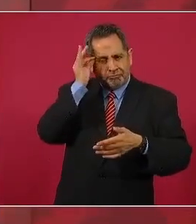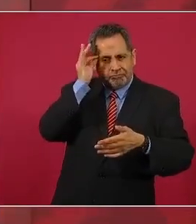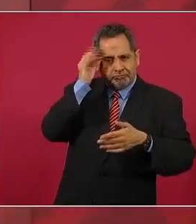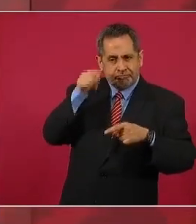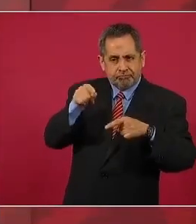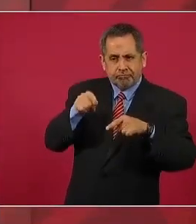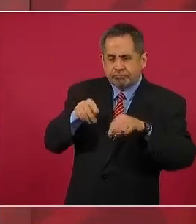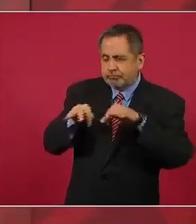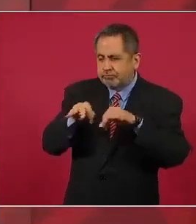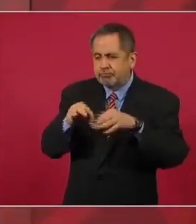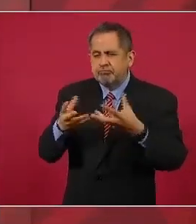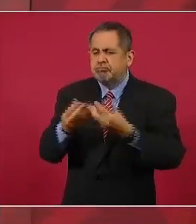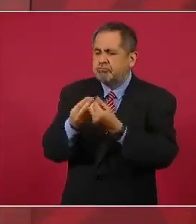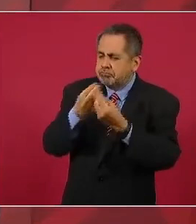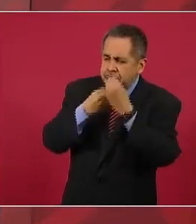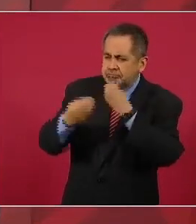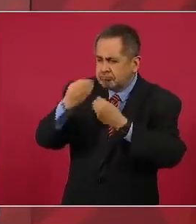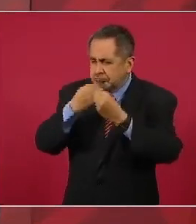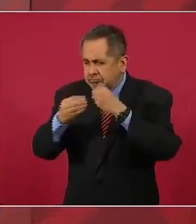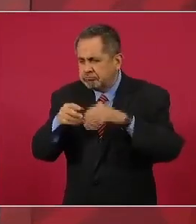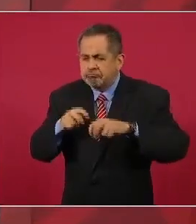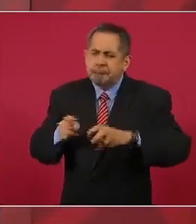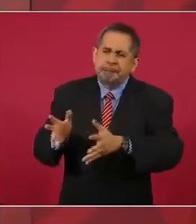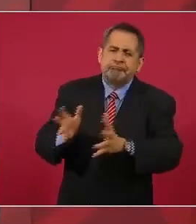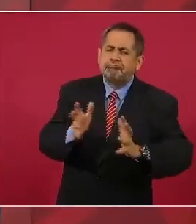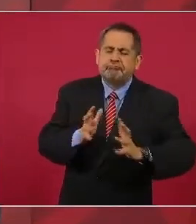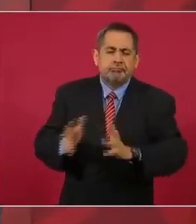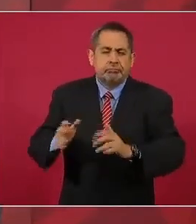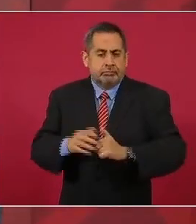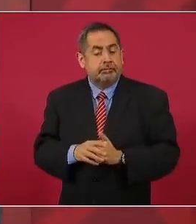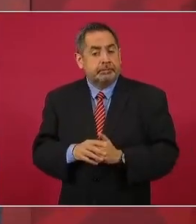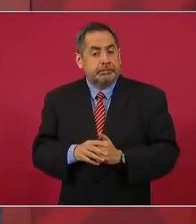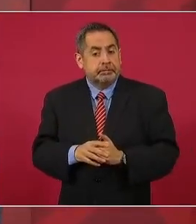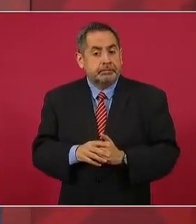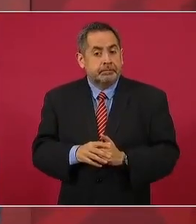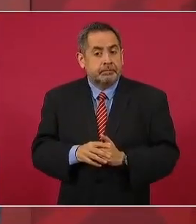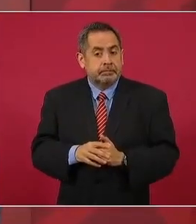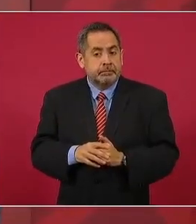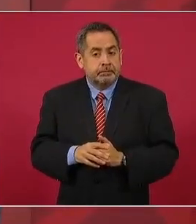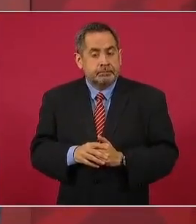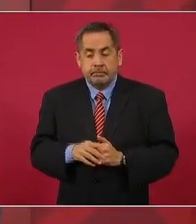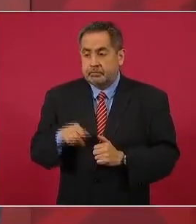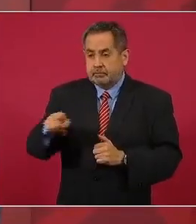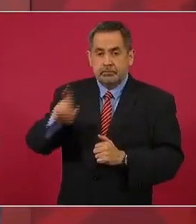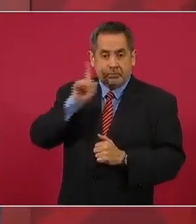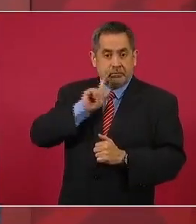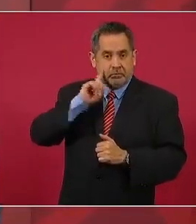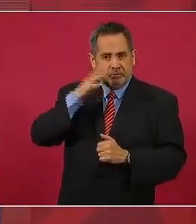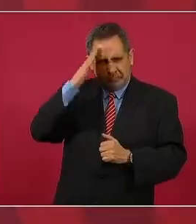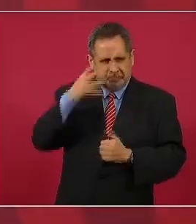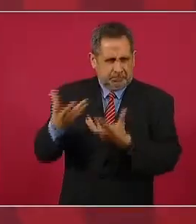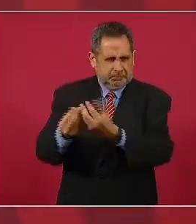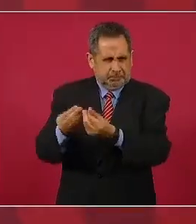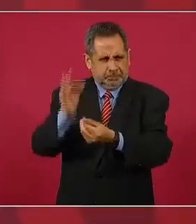y dice una señora que pertenecía a los peones,